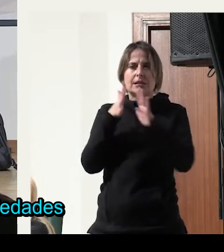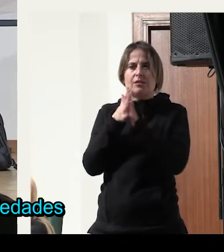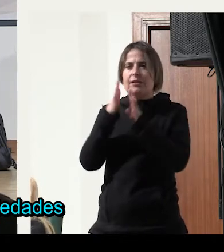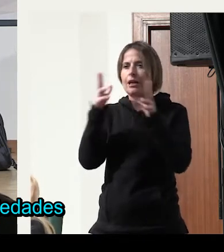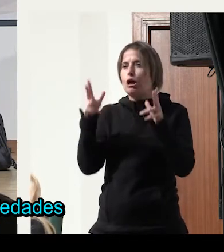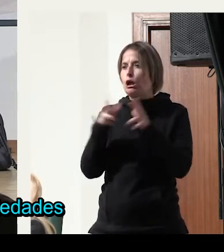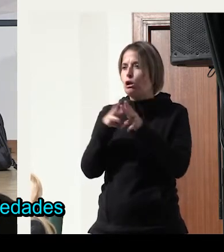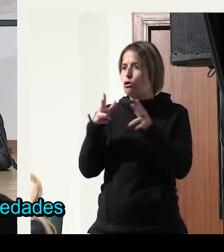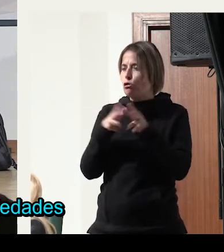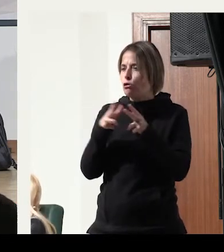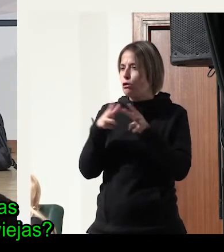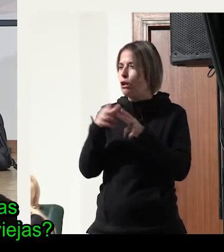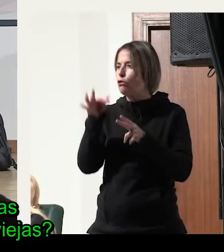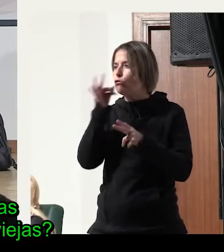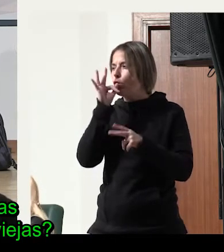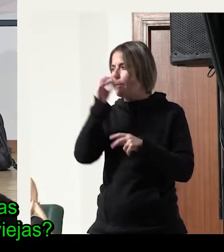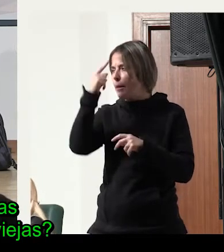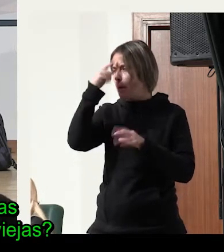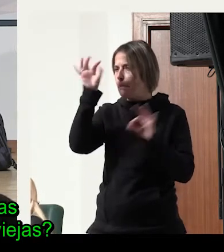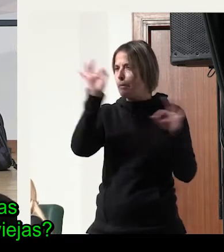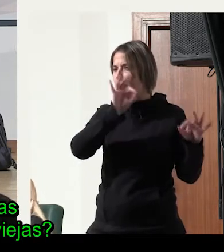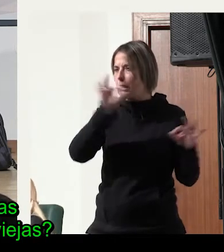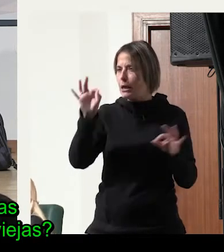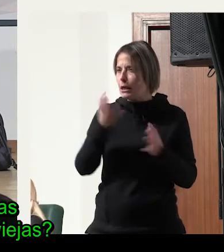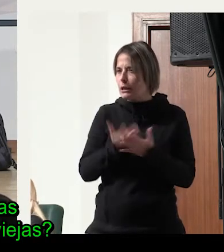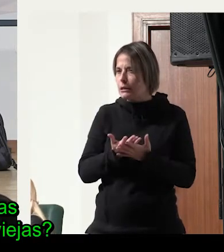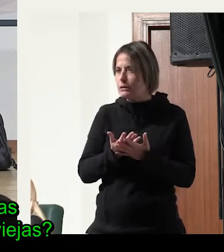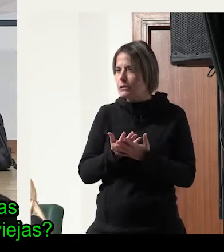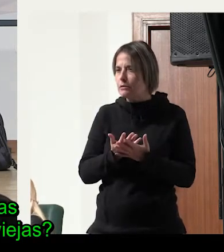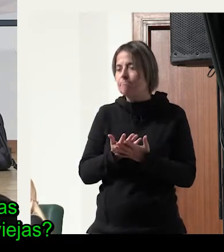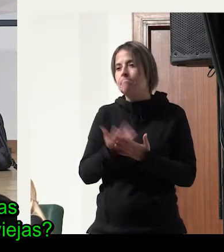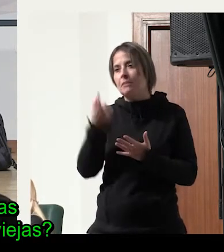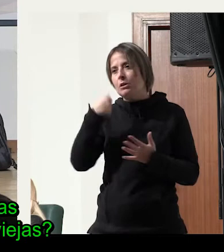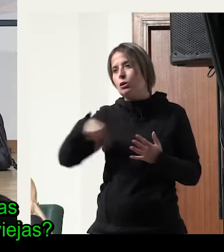aún no están preparadas? Bueno, ¿estamos preparadas